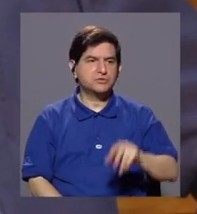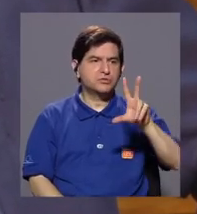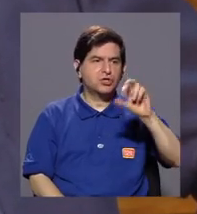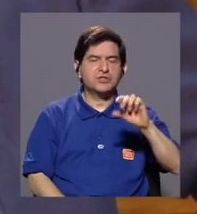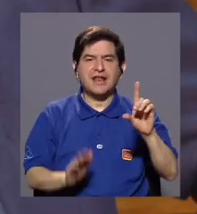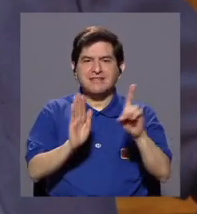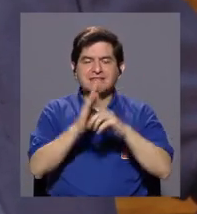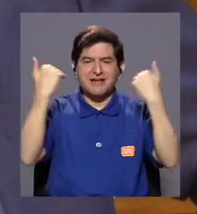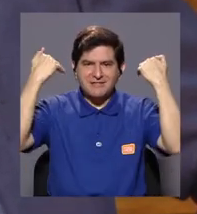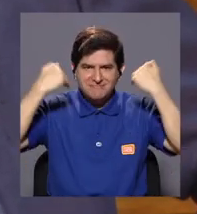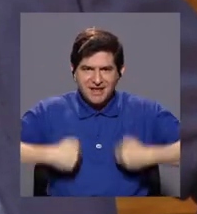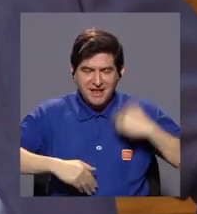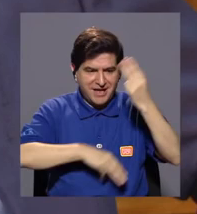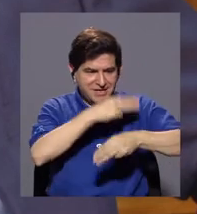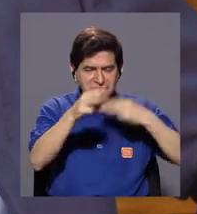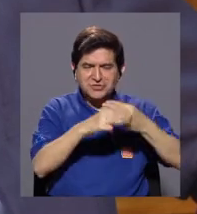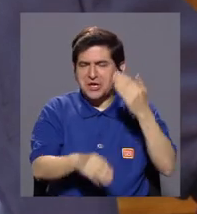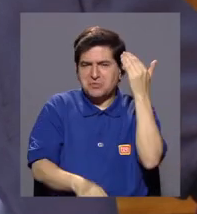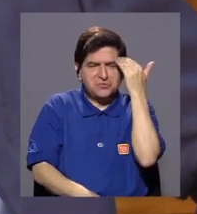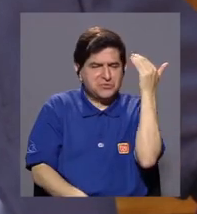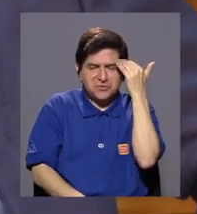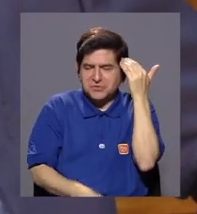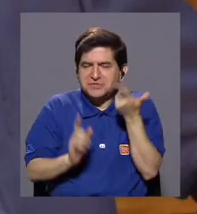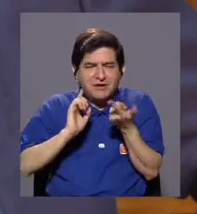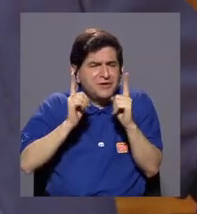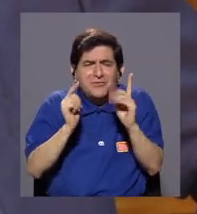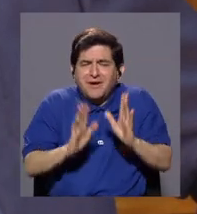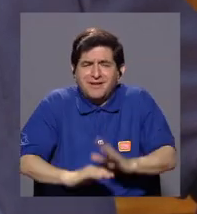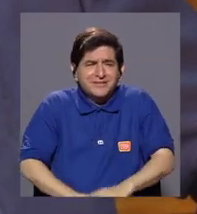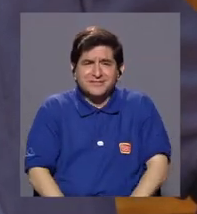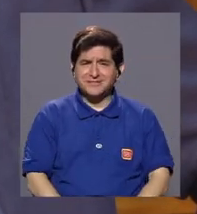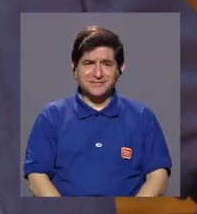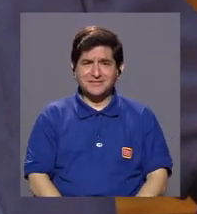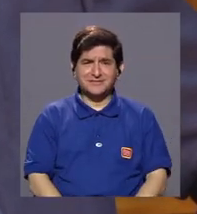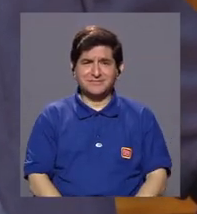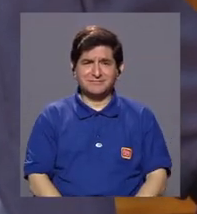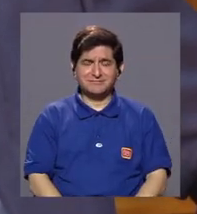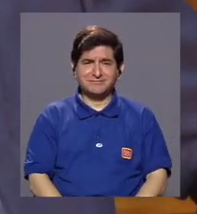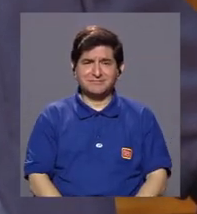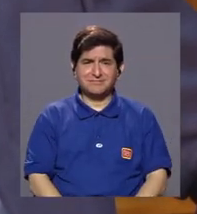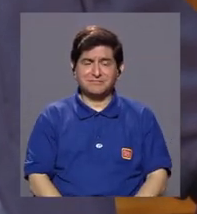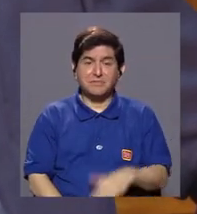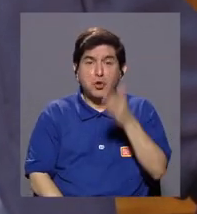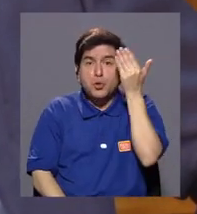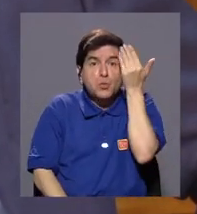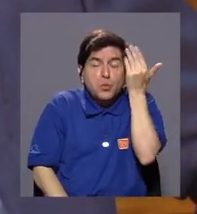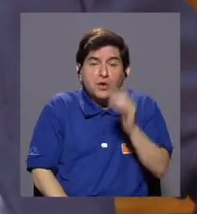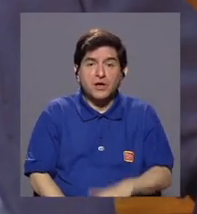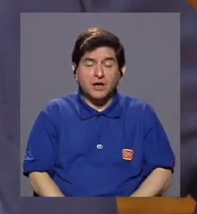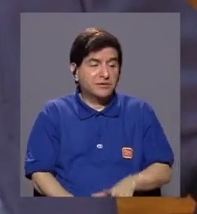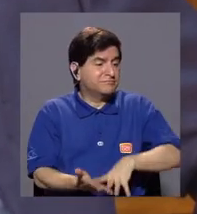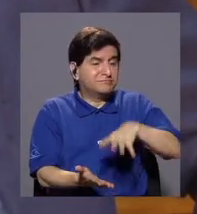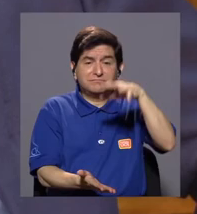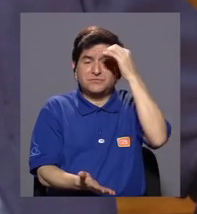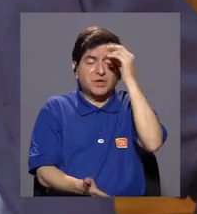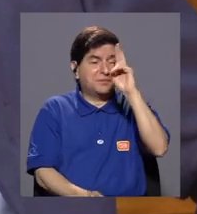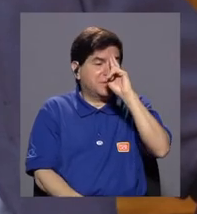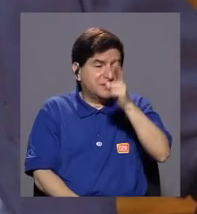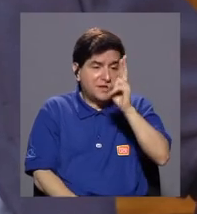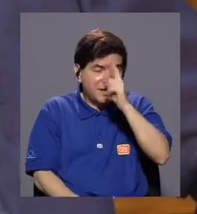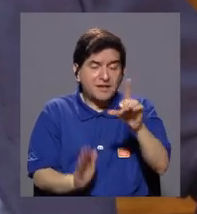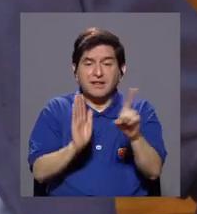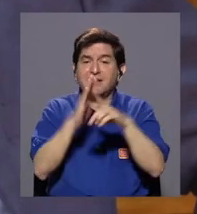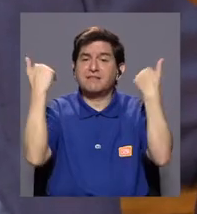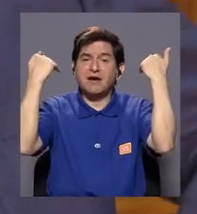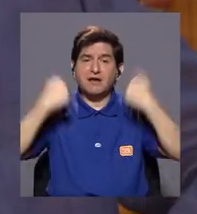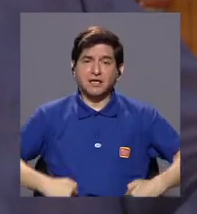30 derechos humanos que el mundo ignora cuáles son. Y casualmente, porque no aprendemos a respetar